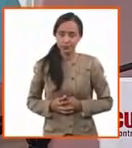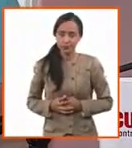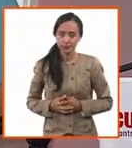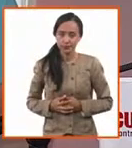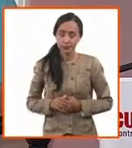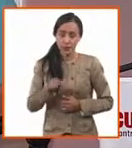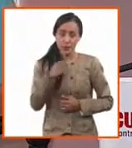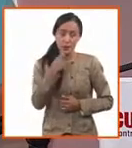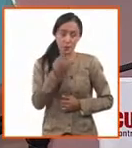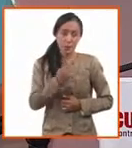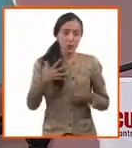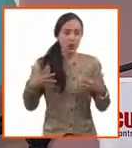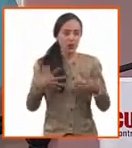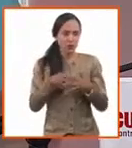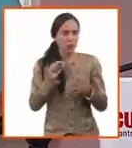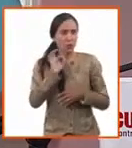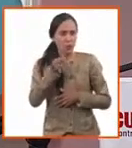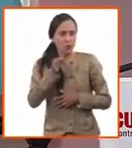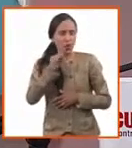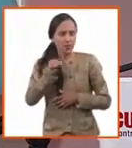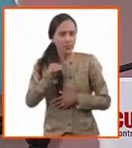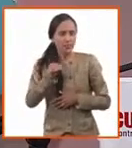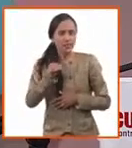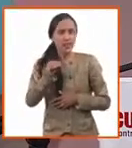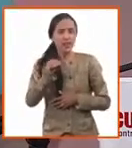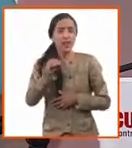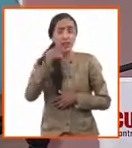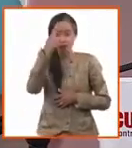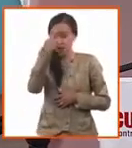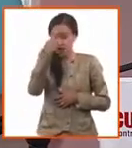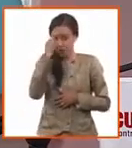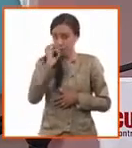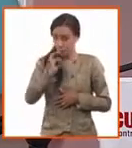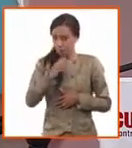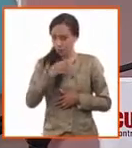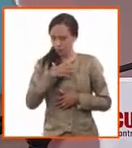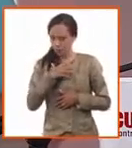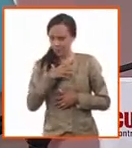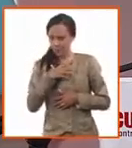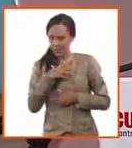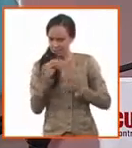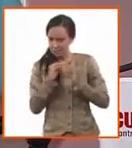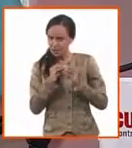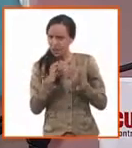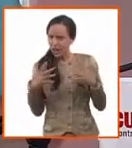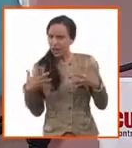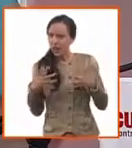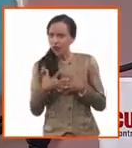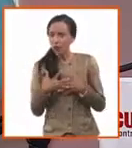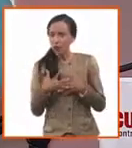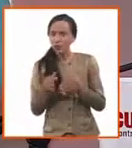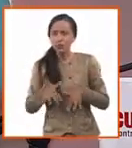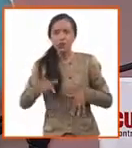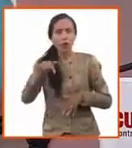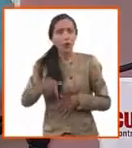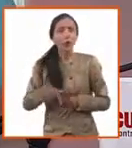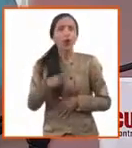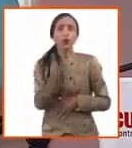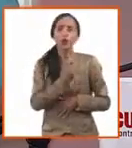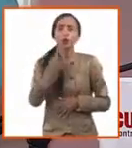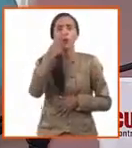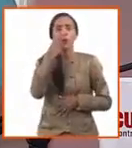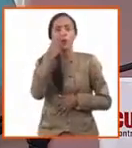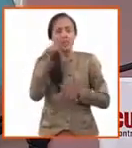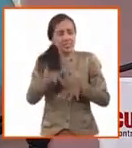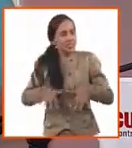a intentar trasladar las condicionantes o los content no los contextos o los propios trabajos las propias prácticas